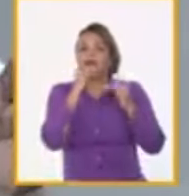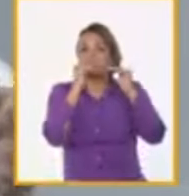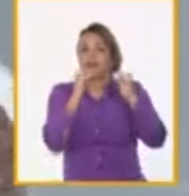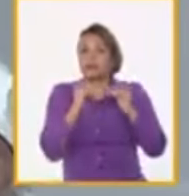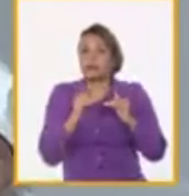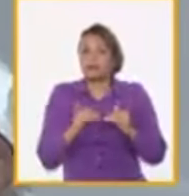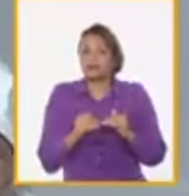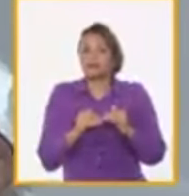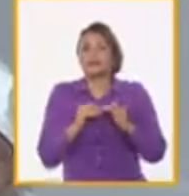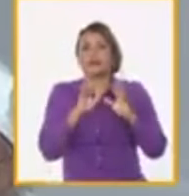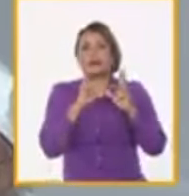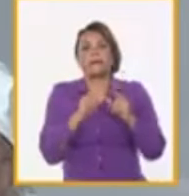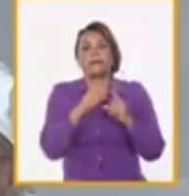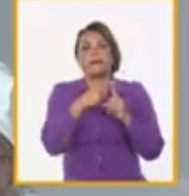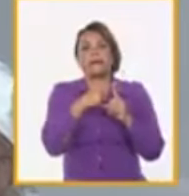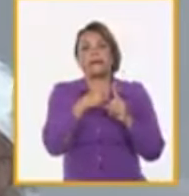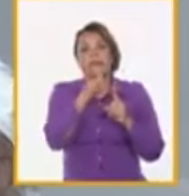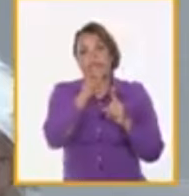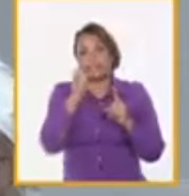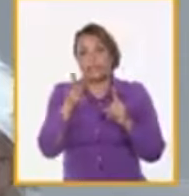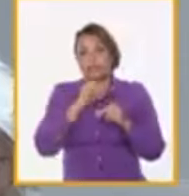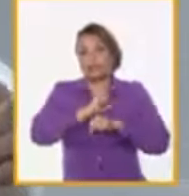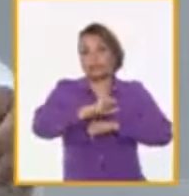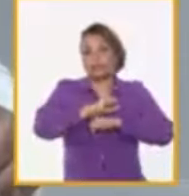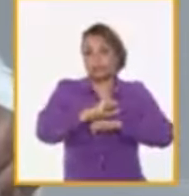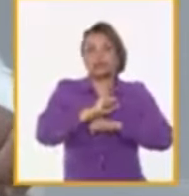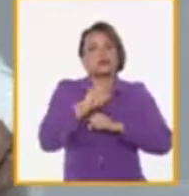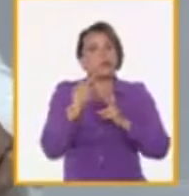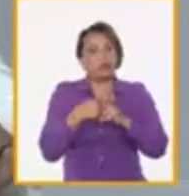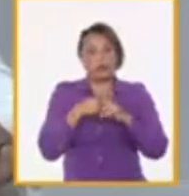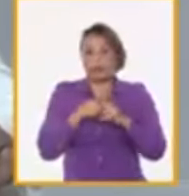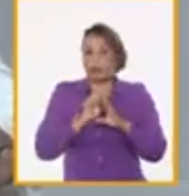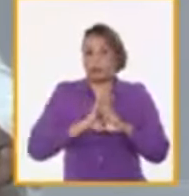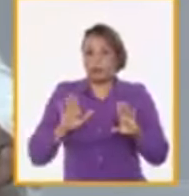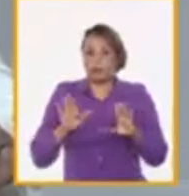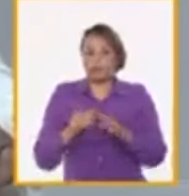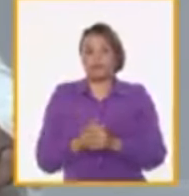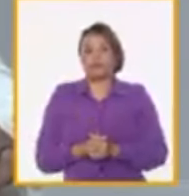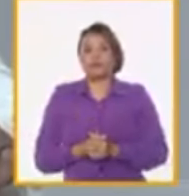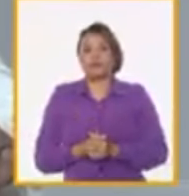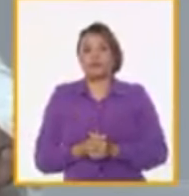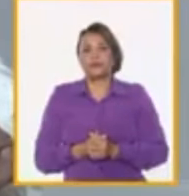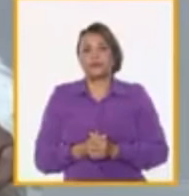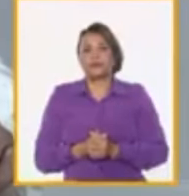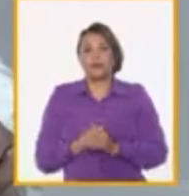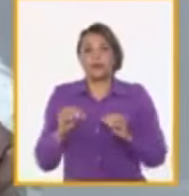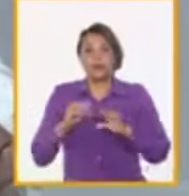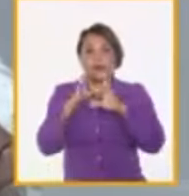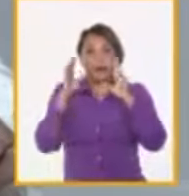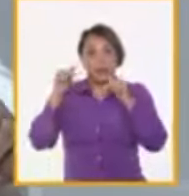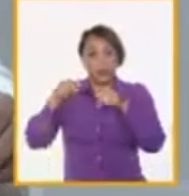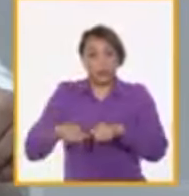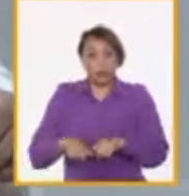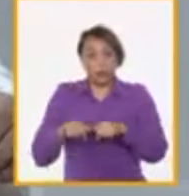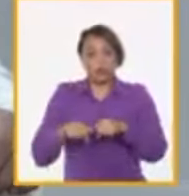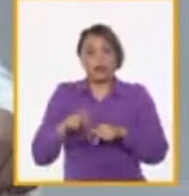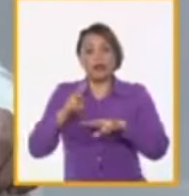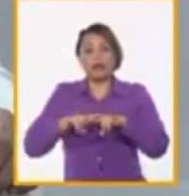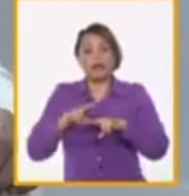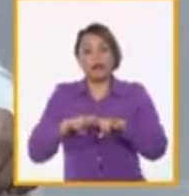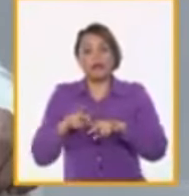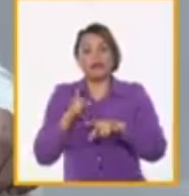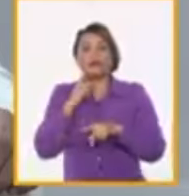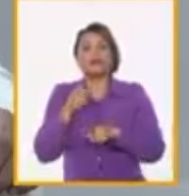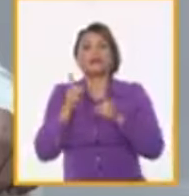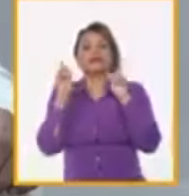una cantidad, más de 13, que se han reparado. Hoy por la mañana, quiero explicarle que La Habana tiene un chequeo a las 7 de